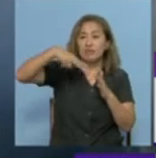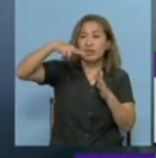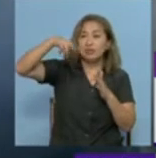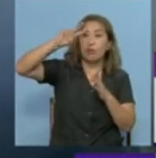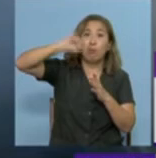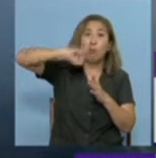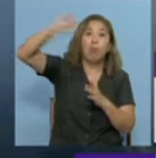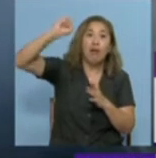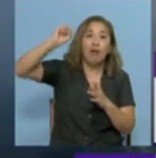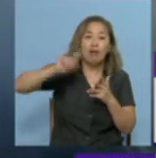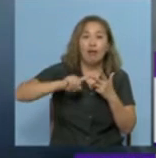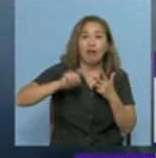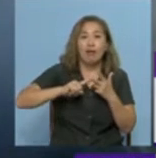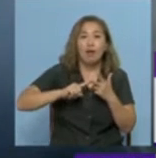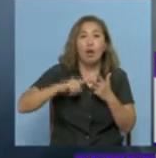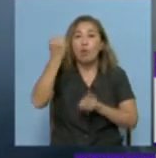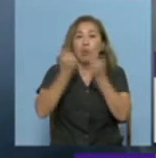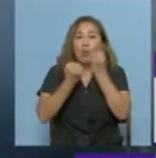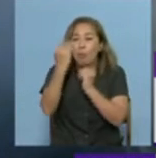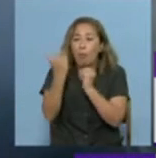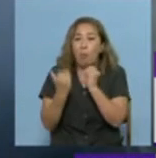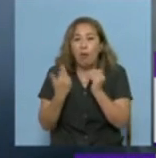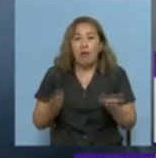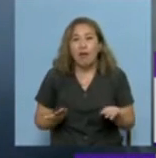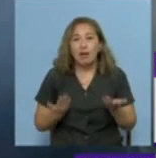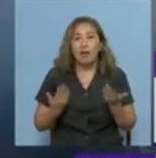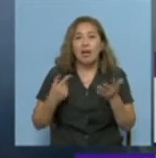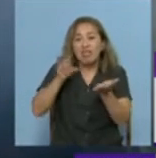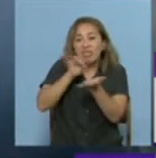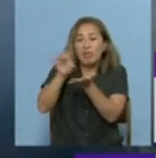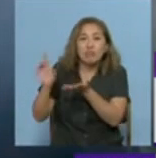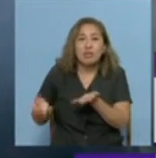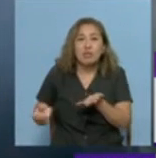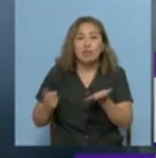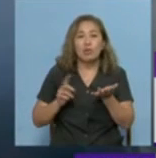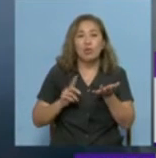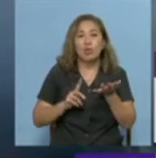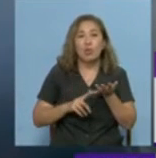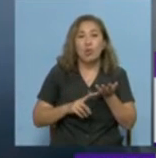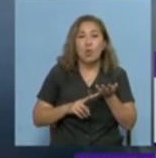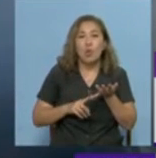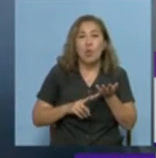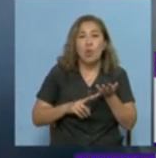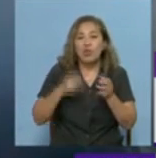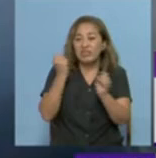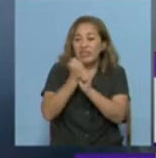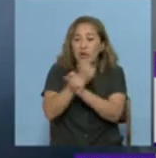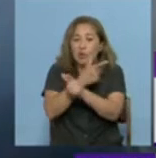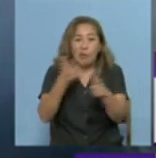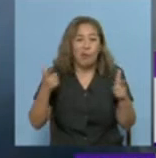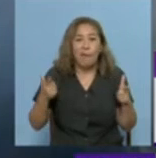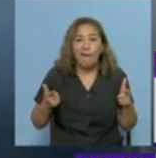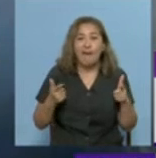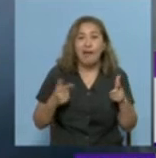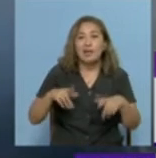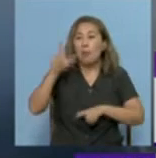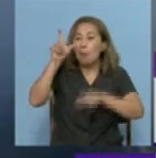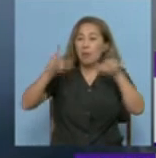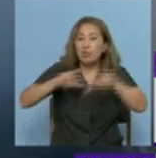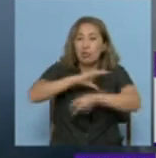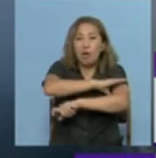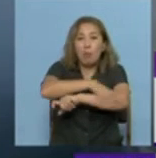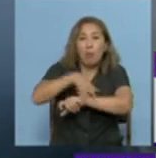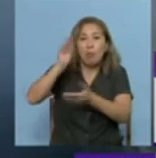inflación alta, recesión económica, despidos, pérdida de puestos de trabajo, empobrecimiento general del